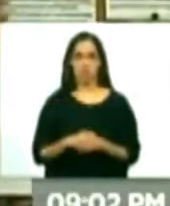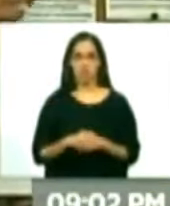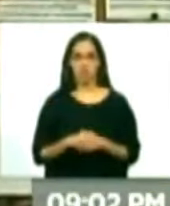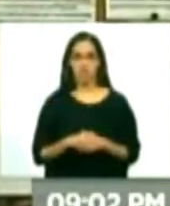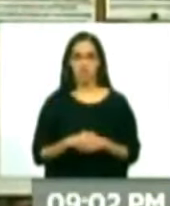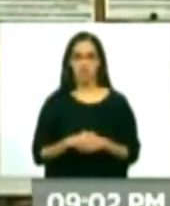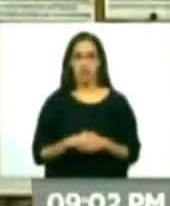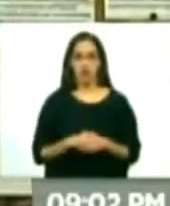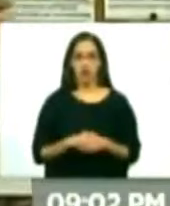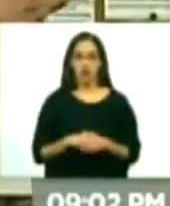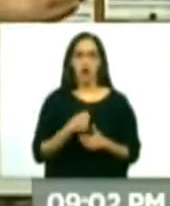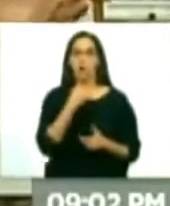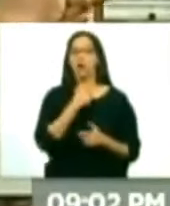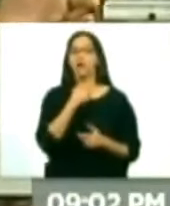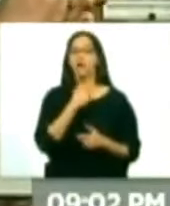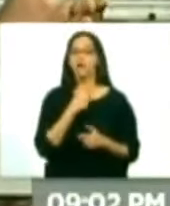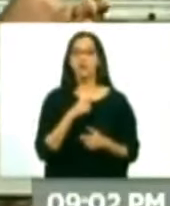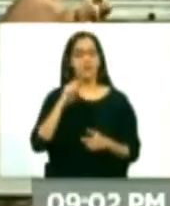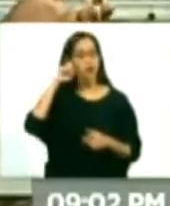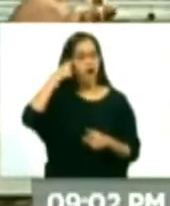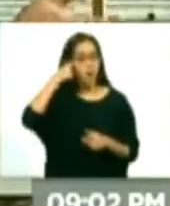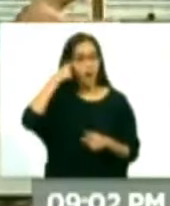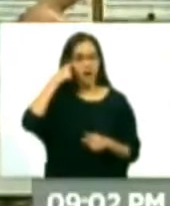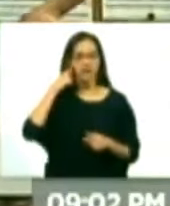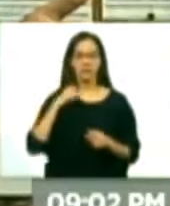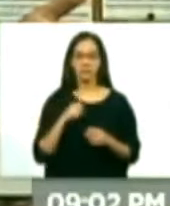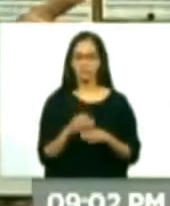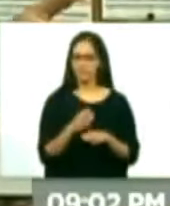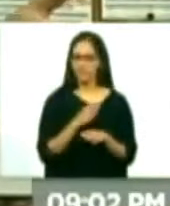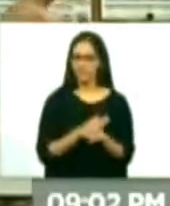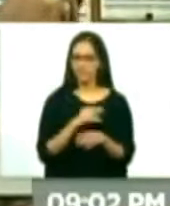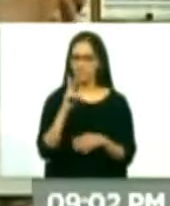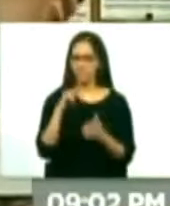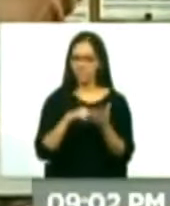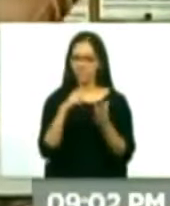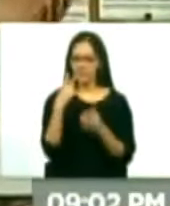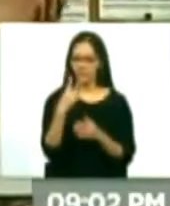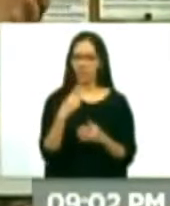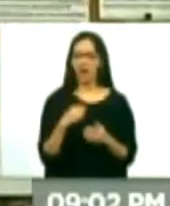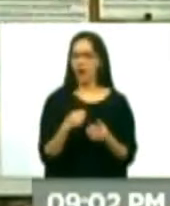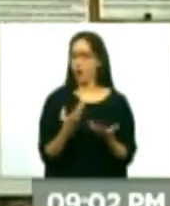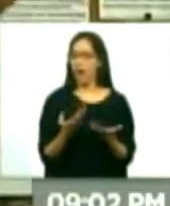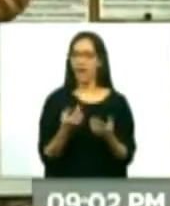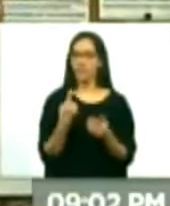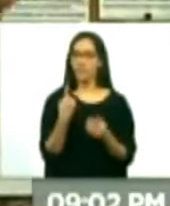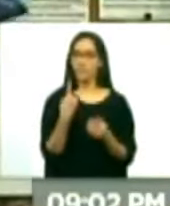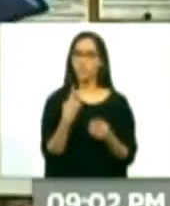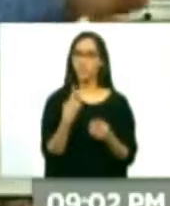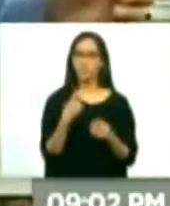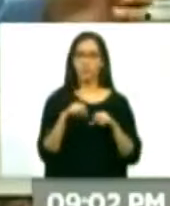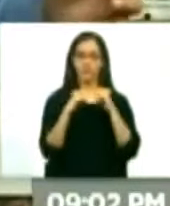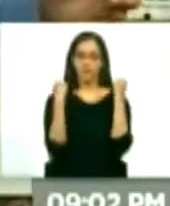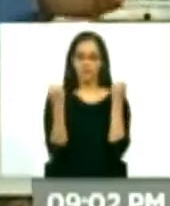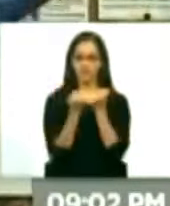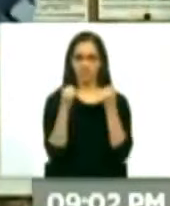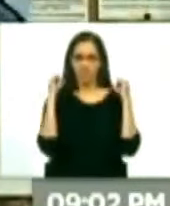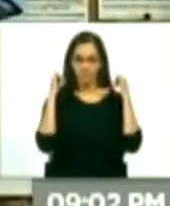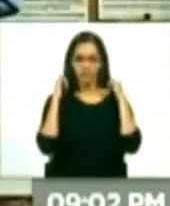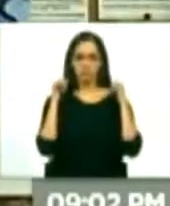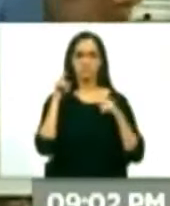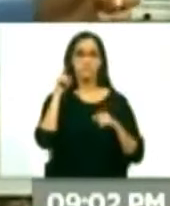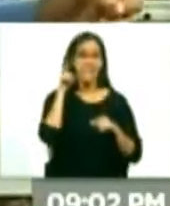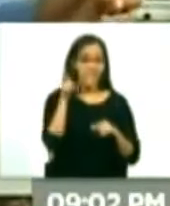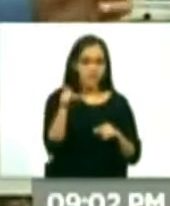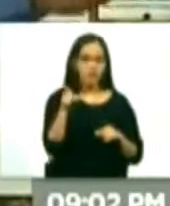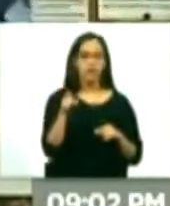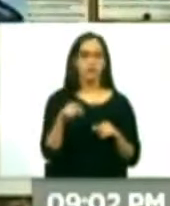un portasotana. ¿Recuerdan aquella antes, en el 2002, cuando en un salón de fiesta, él,